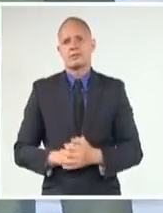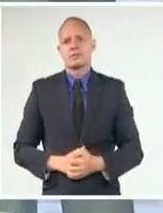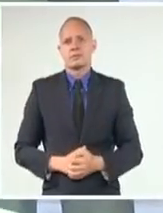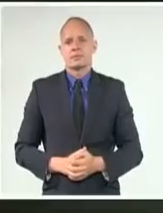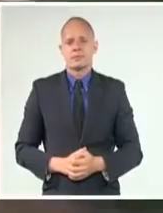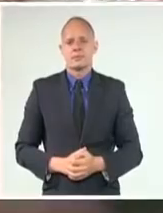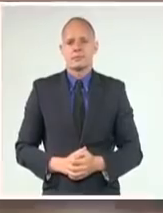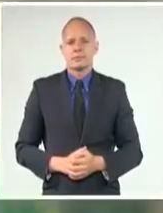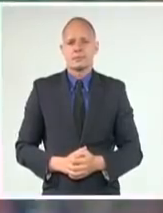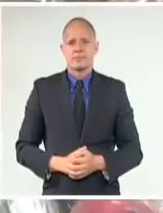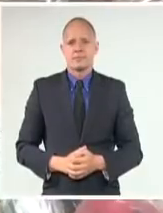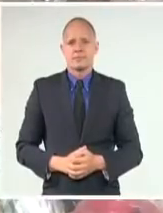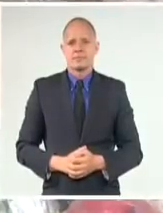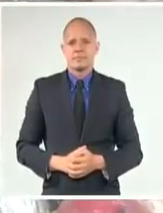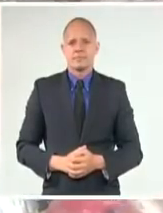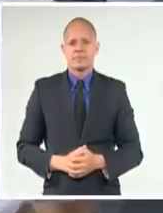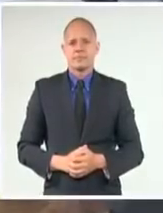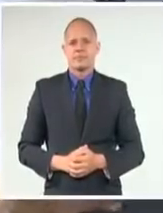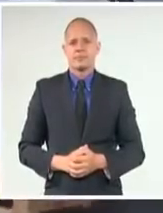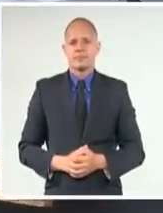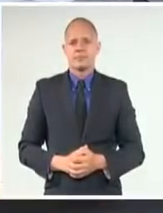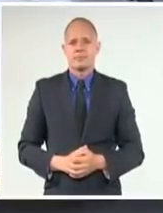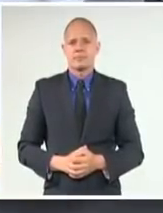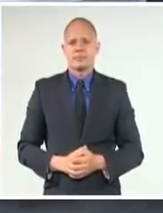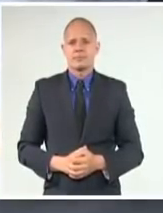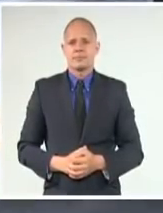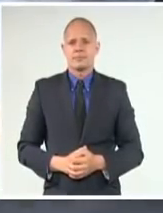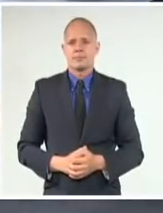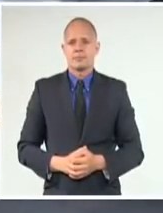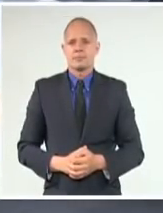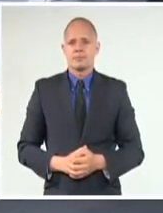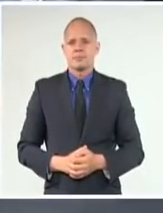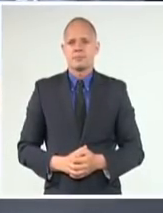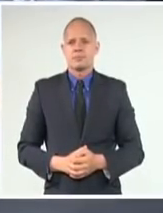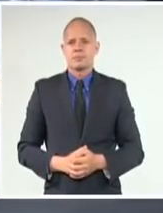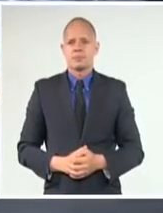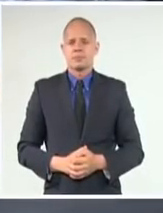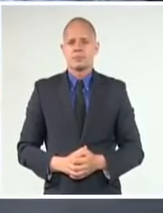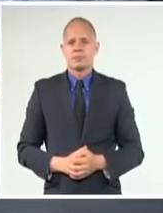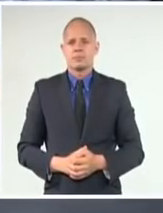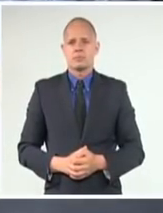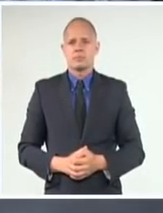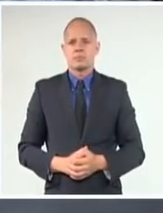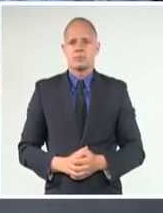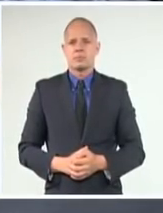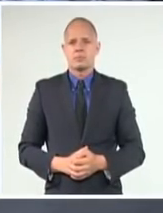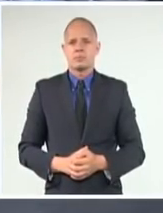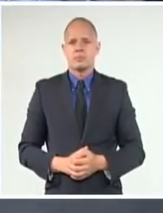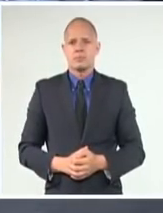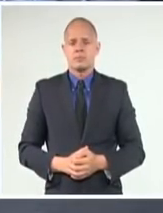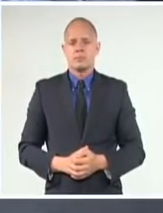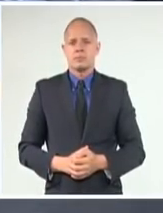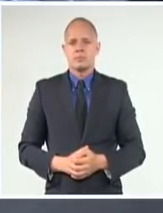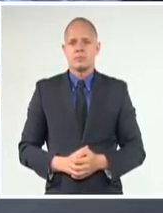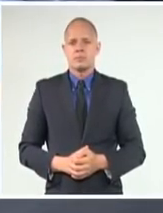provincia desde holguín jorge pérez y luis enrique díaz sistema informativo de la televisión cubana